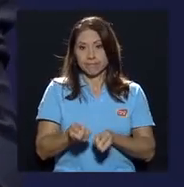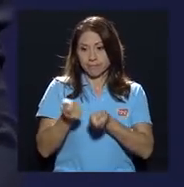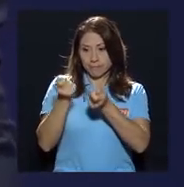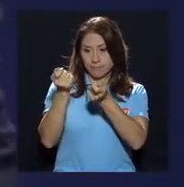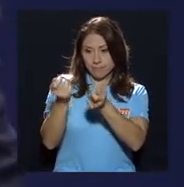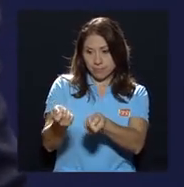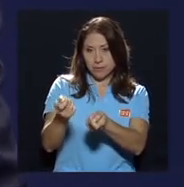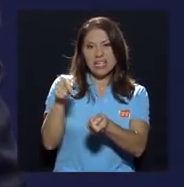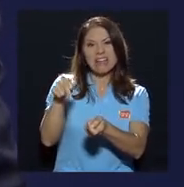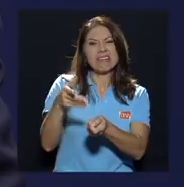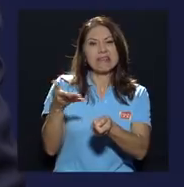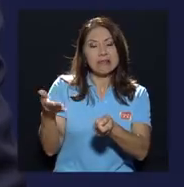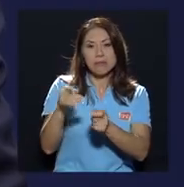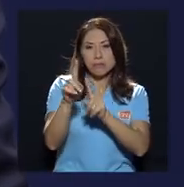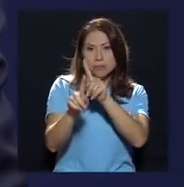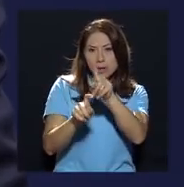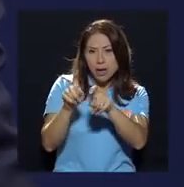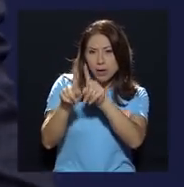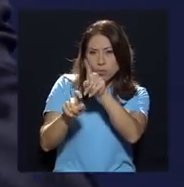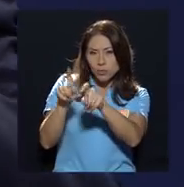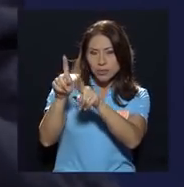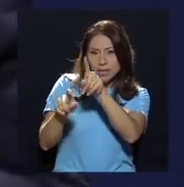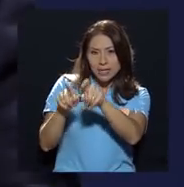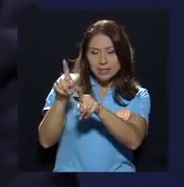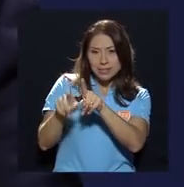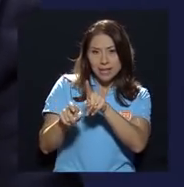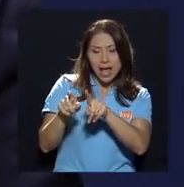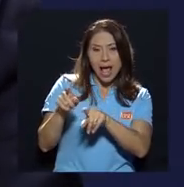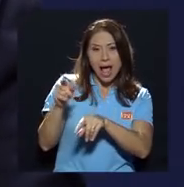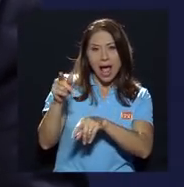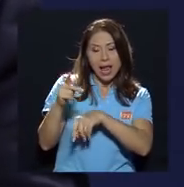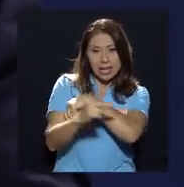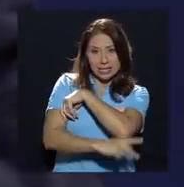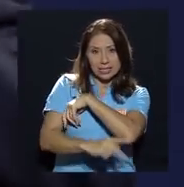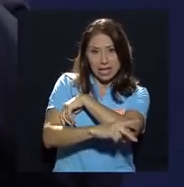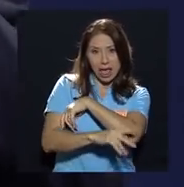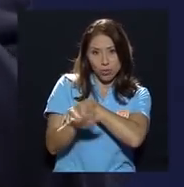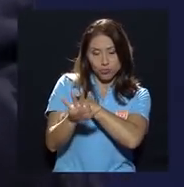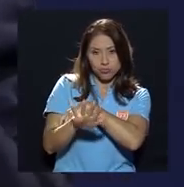se le hacen unas preguntas al estado